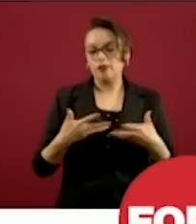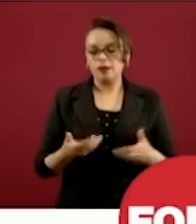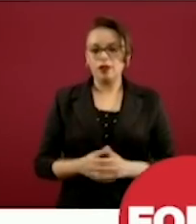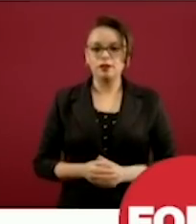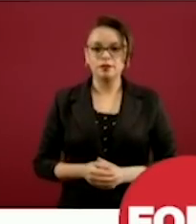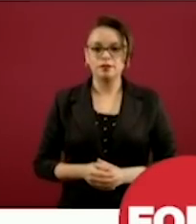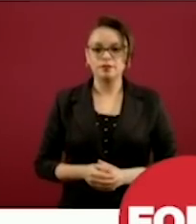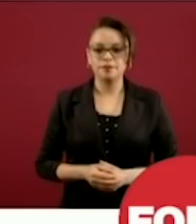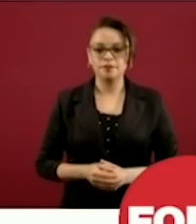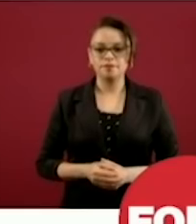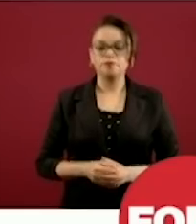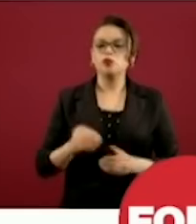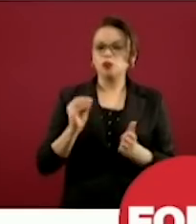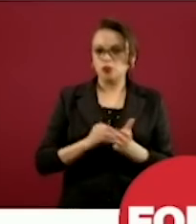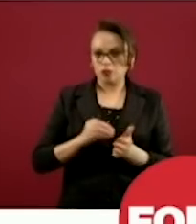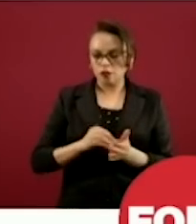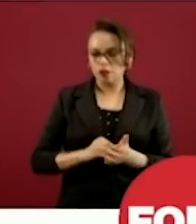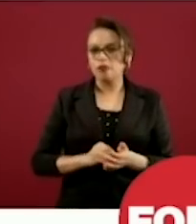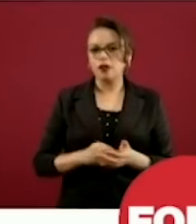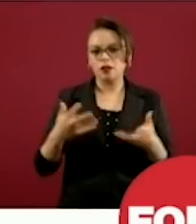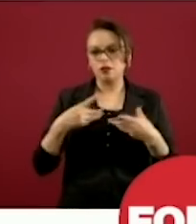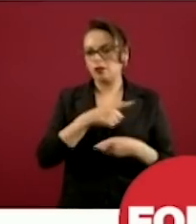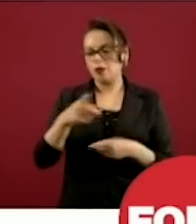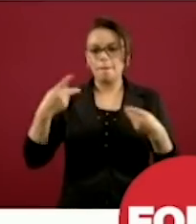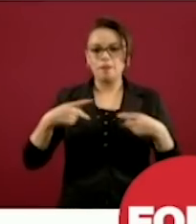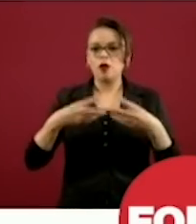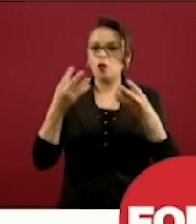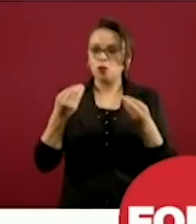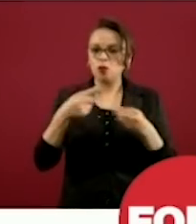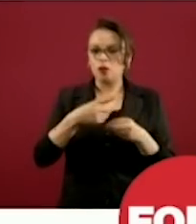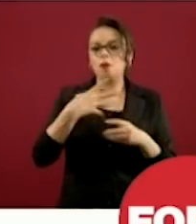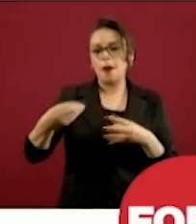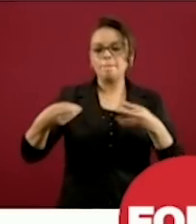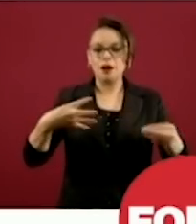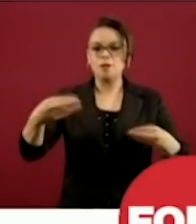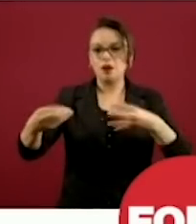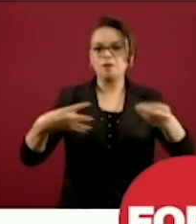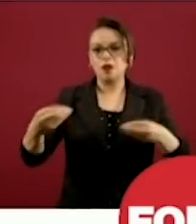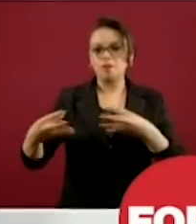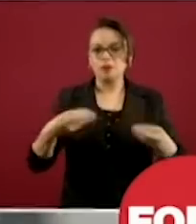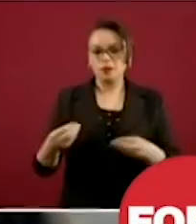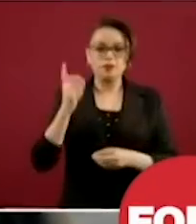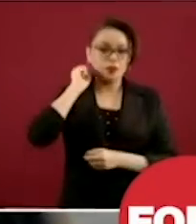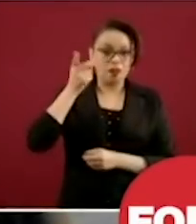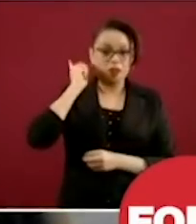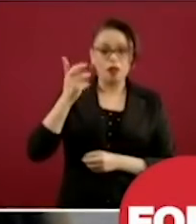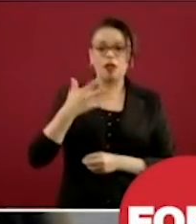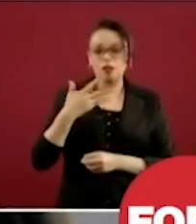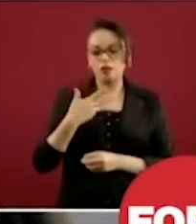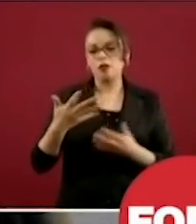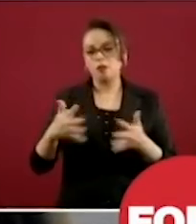produciendo transmisión y contagios de la enfermedad, y día con día seguimos teniendo una cantidad similar de casos en todo el